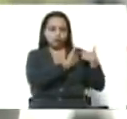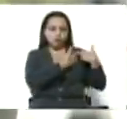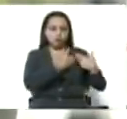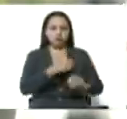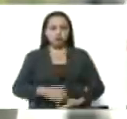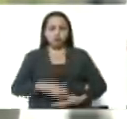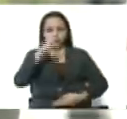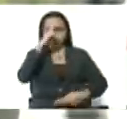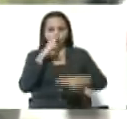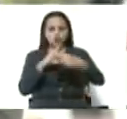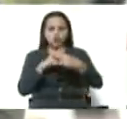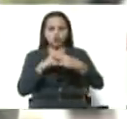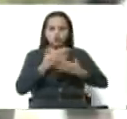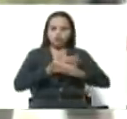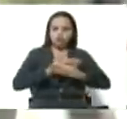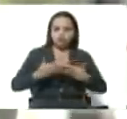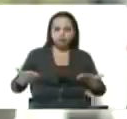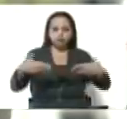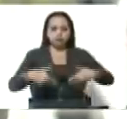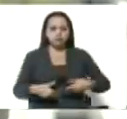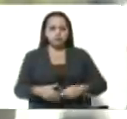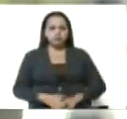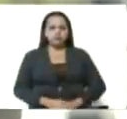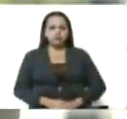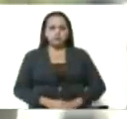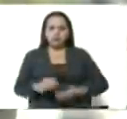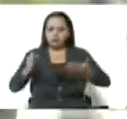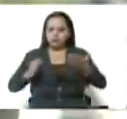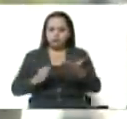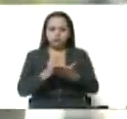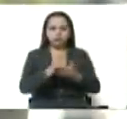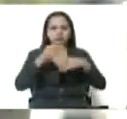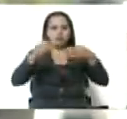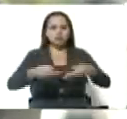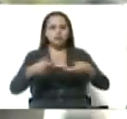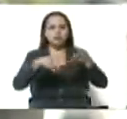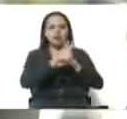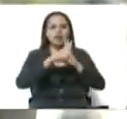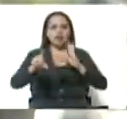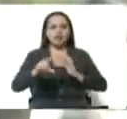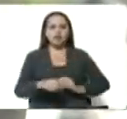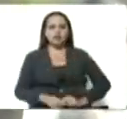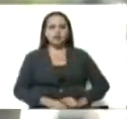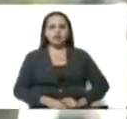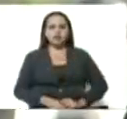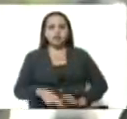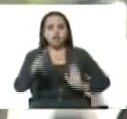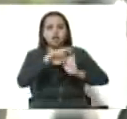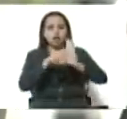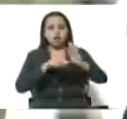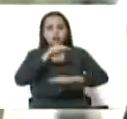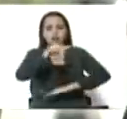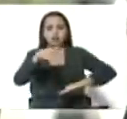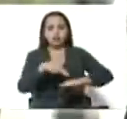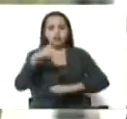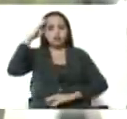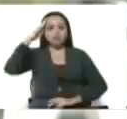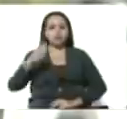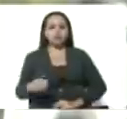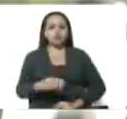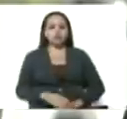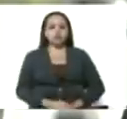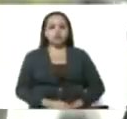abnegación y sacrificio pautado en todo momento a las leyes y reglamentos nacionales y militares